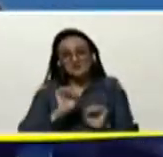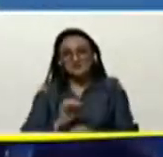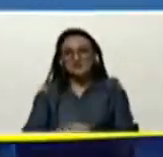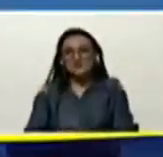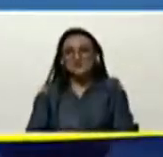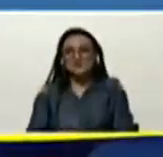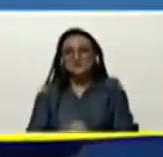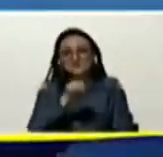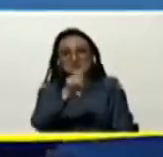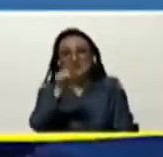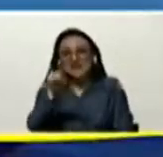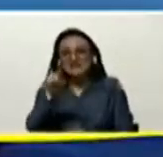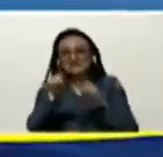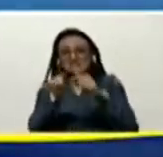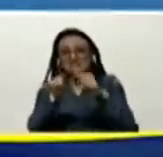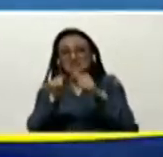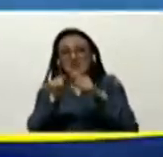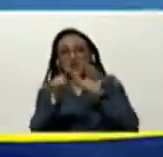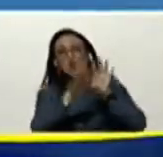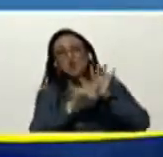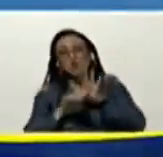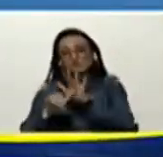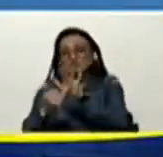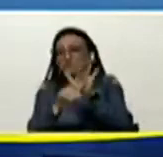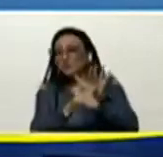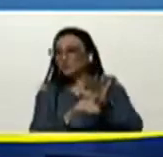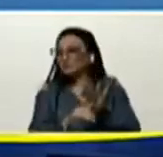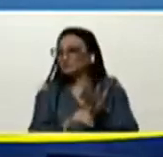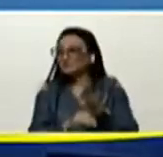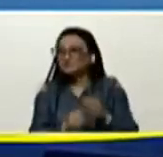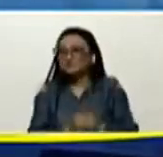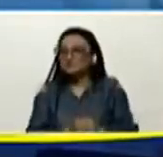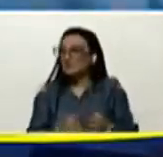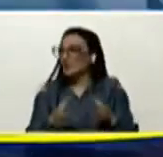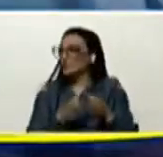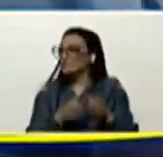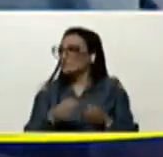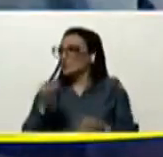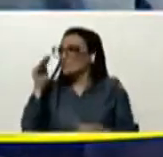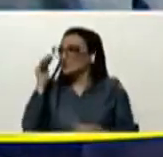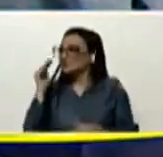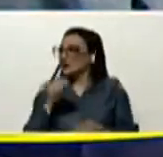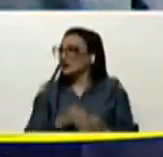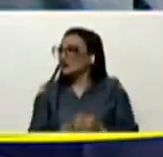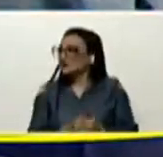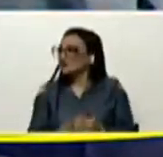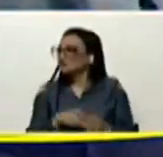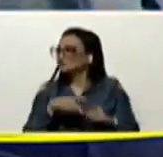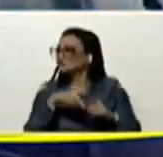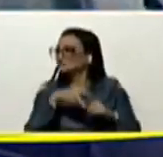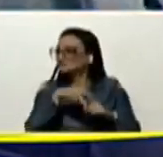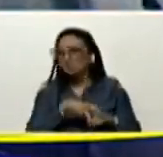dedo acusador de la corrupción ante los cuerpos, ya sean civiles o militares, cuando se hundían